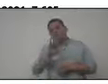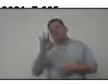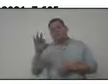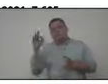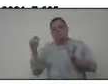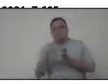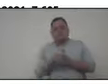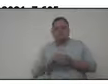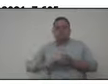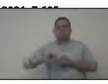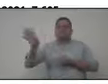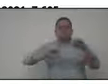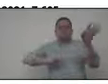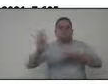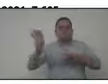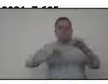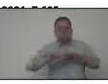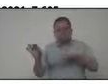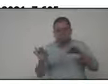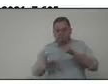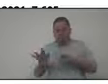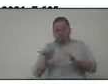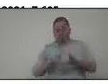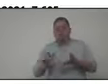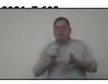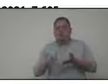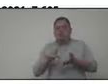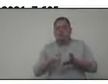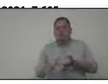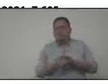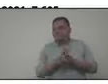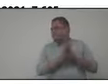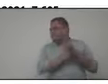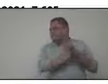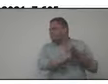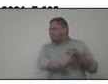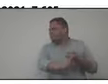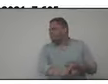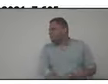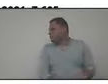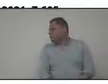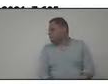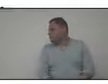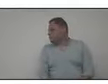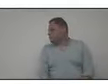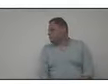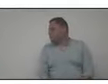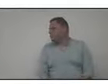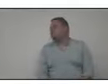33.920 y lo igual el servicio de urgencias. En la gestión de portabilidad,